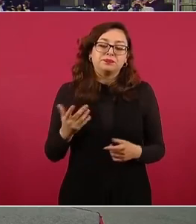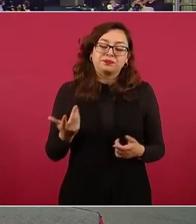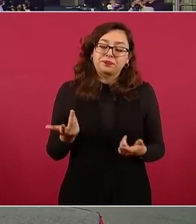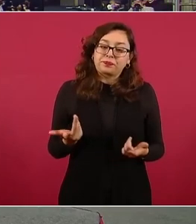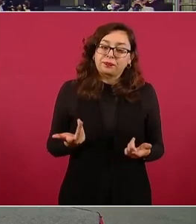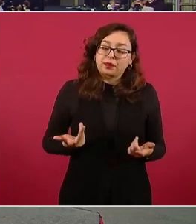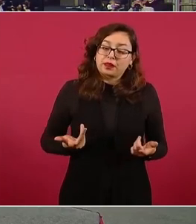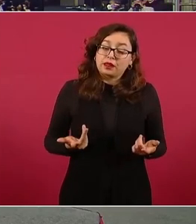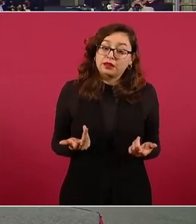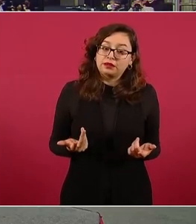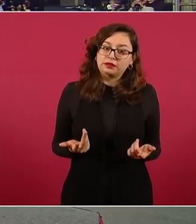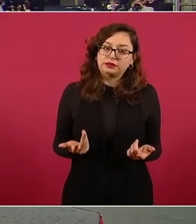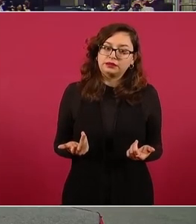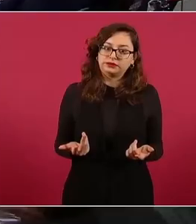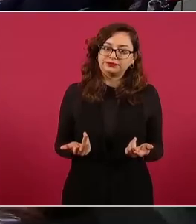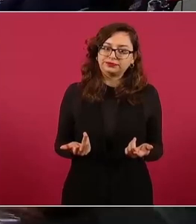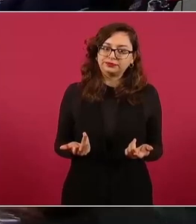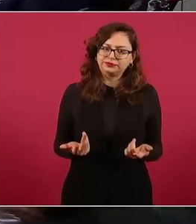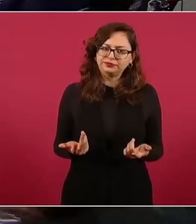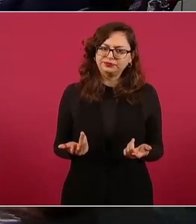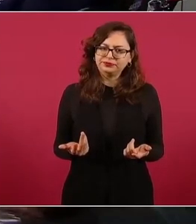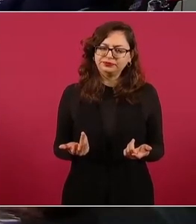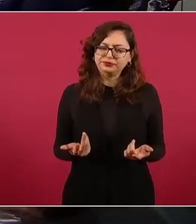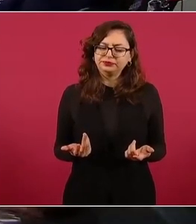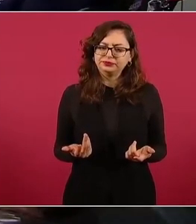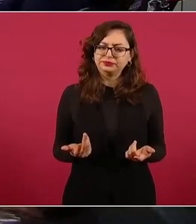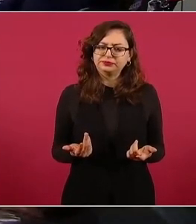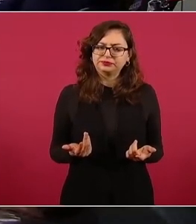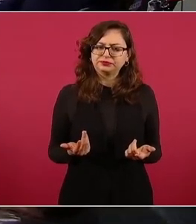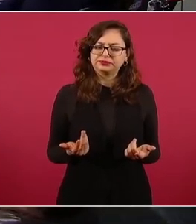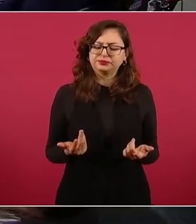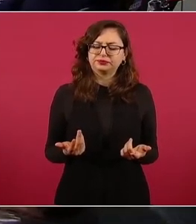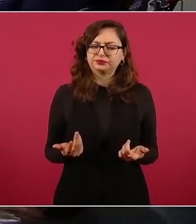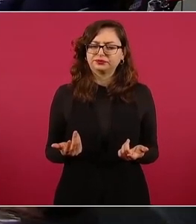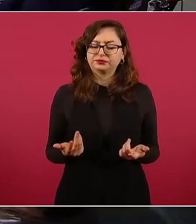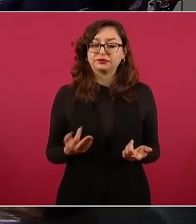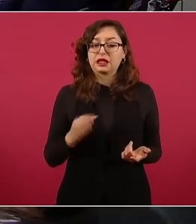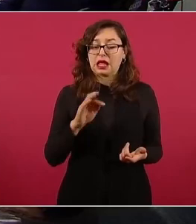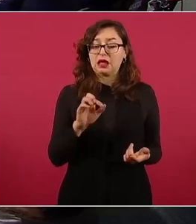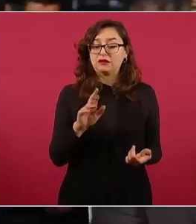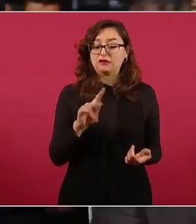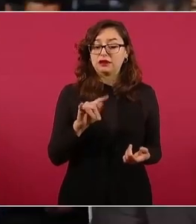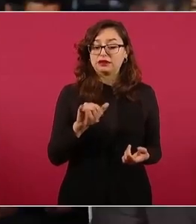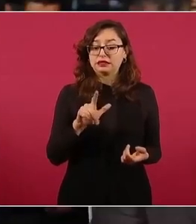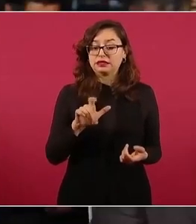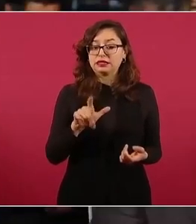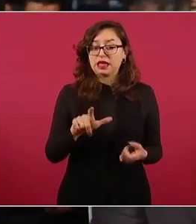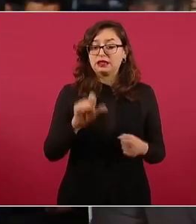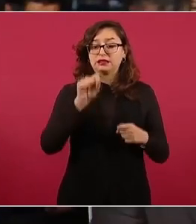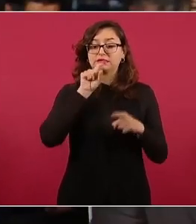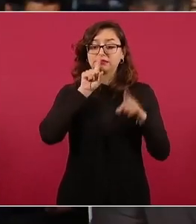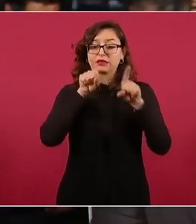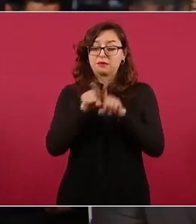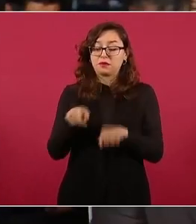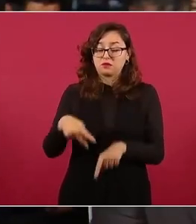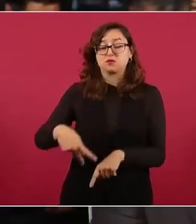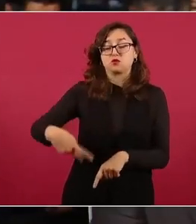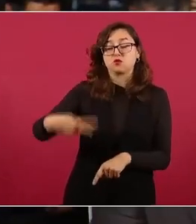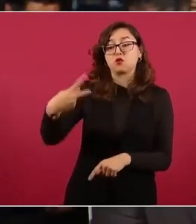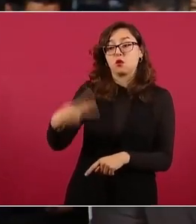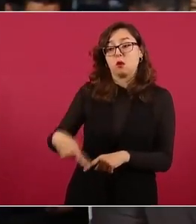Ferdinand es de lo que se privatizaron, de lo que usted tanto ha hablado, de que antes eran de Pemex